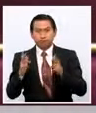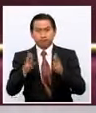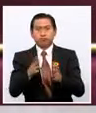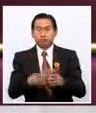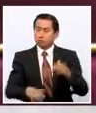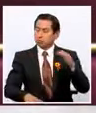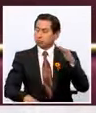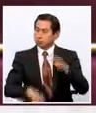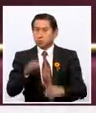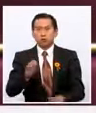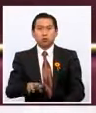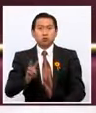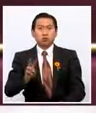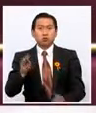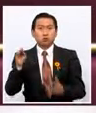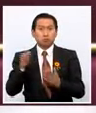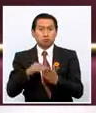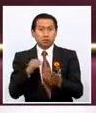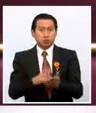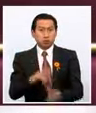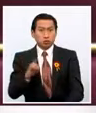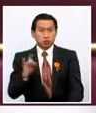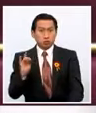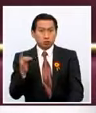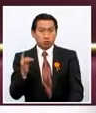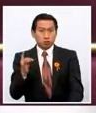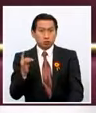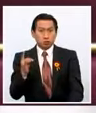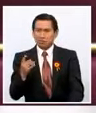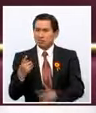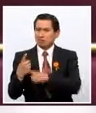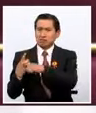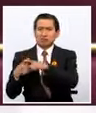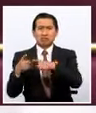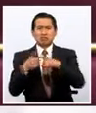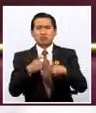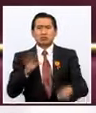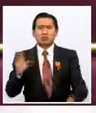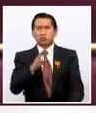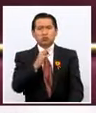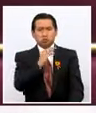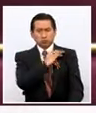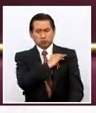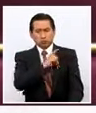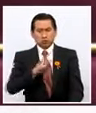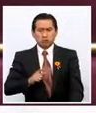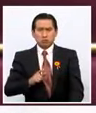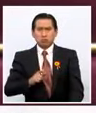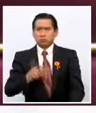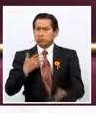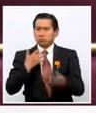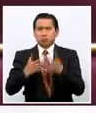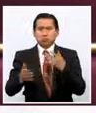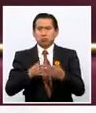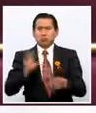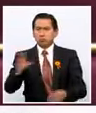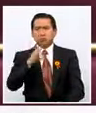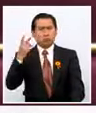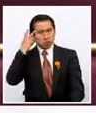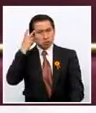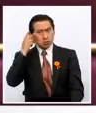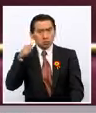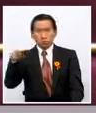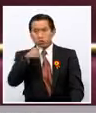de 2 millones de bolivianos a distintos municipios de todos los partidos a fin de que utilicen